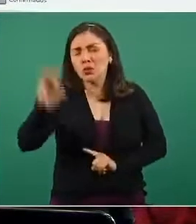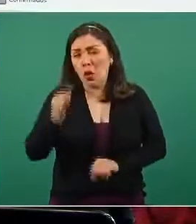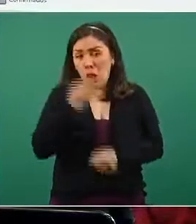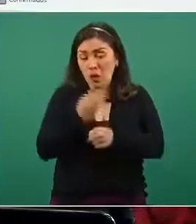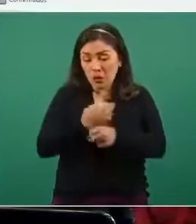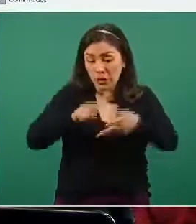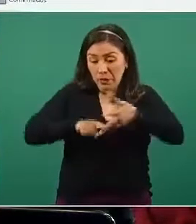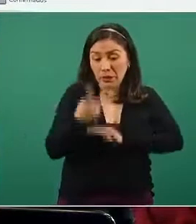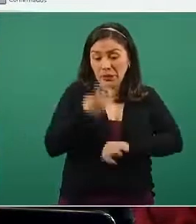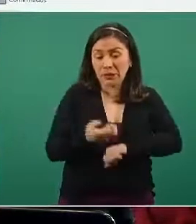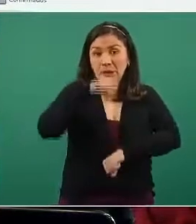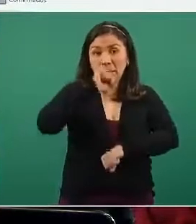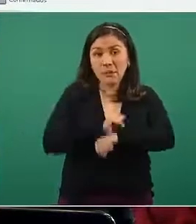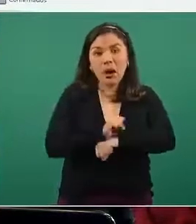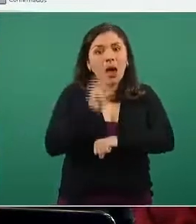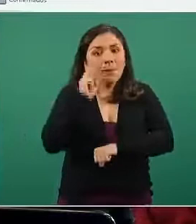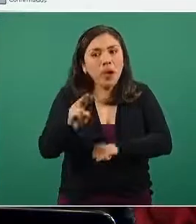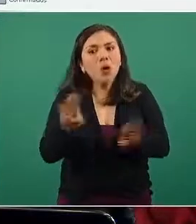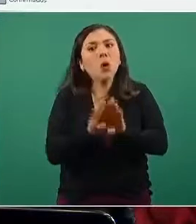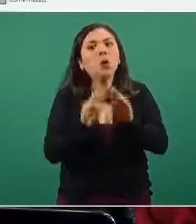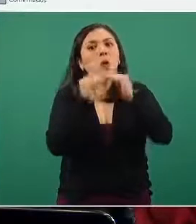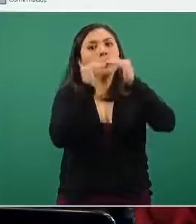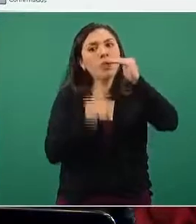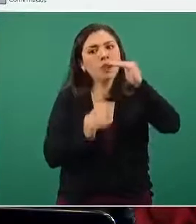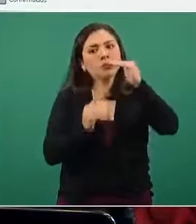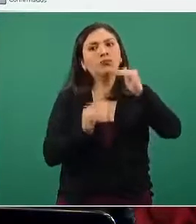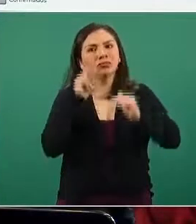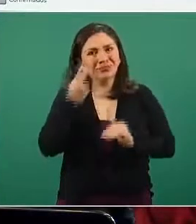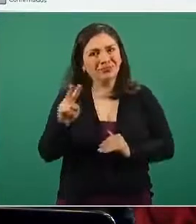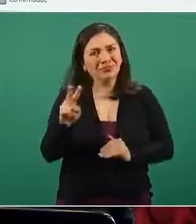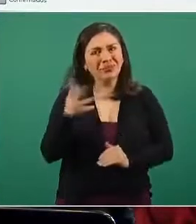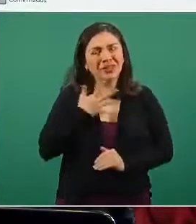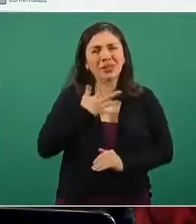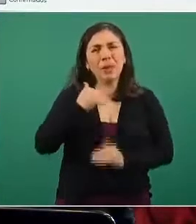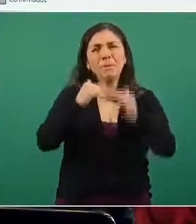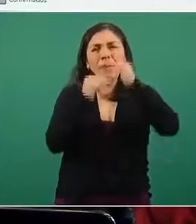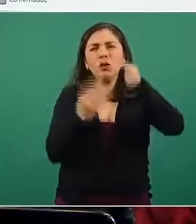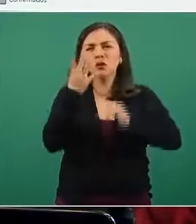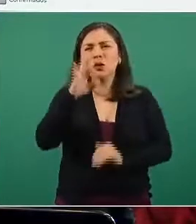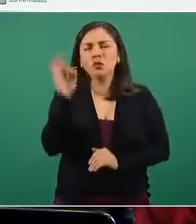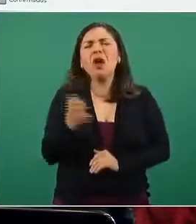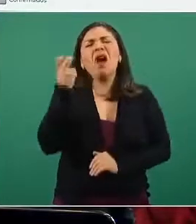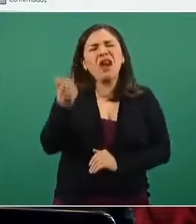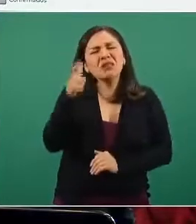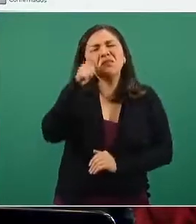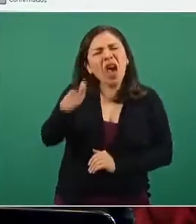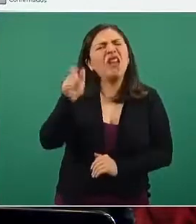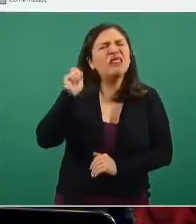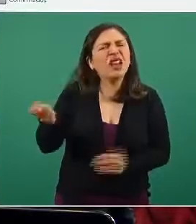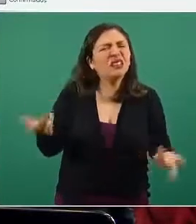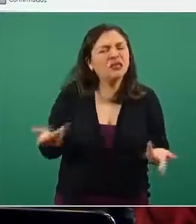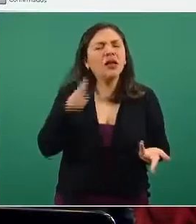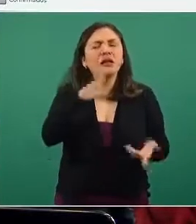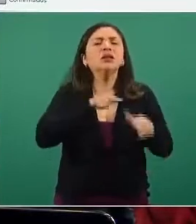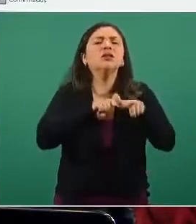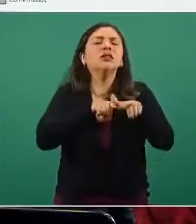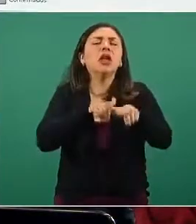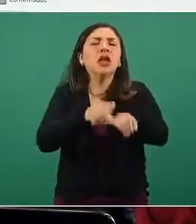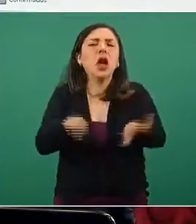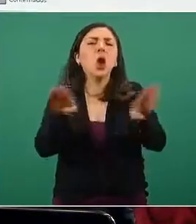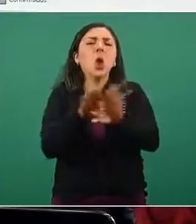nuevamente abriendo con una disminución de este porcentaje de positividad, que básicamente lo que hace es mantiene